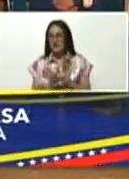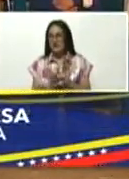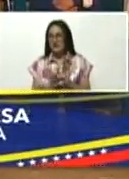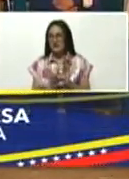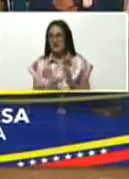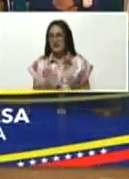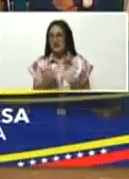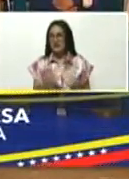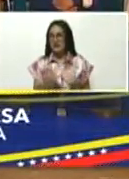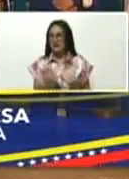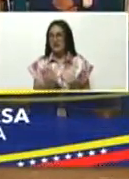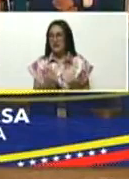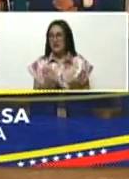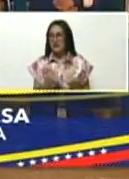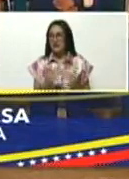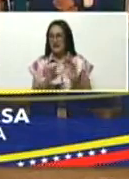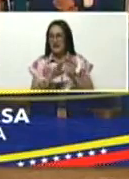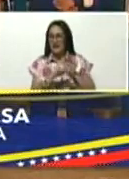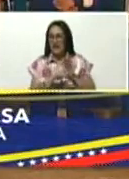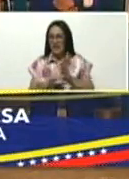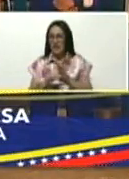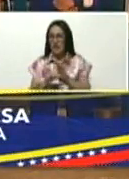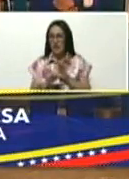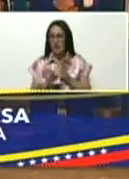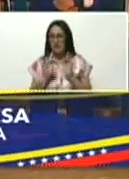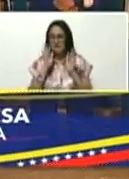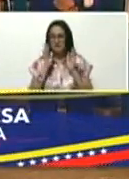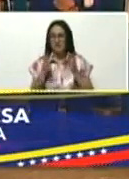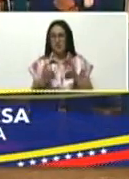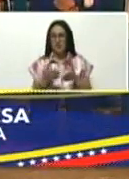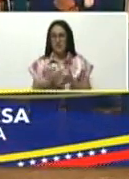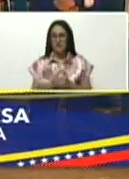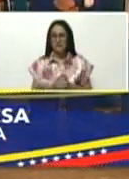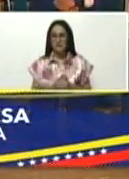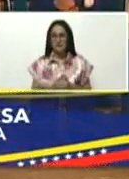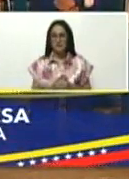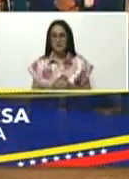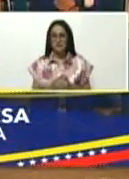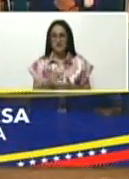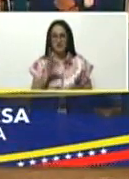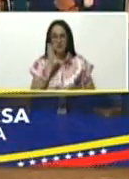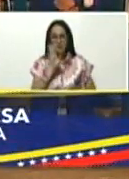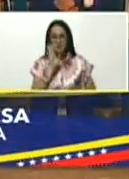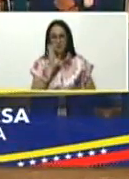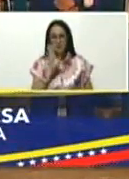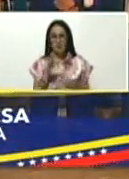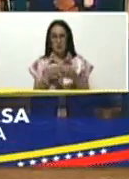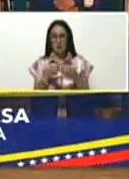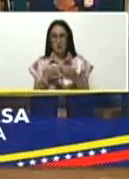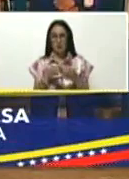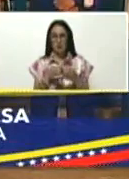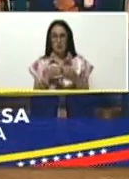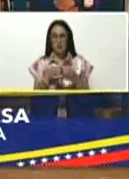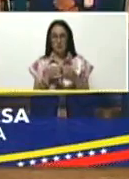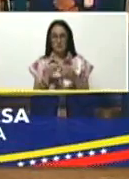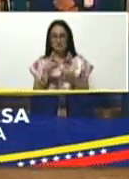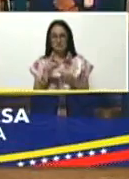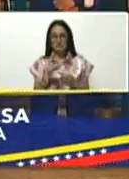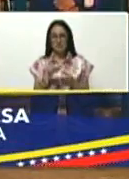entramado delincuencial dirigido por este bandido prófugo de la